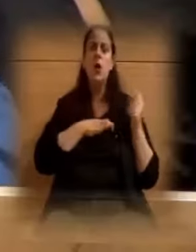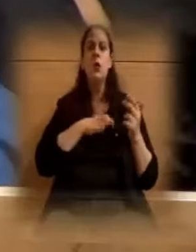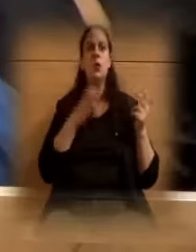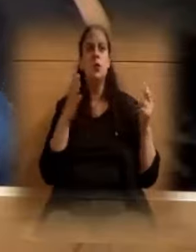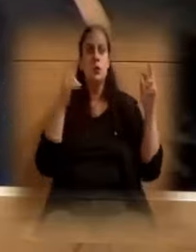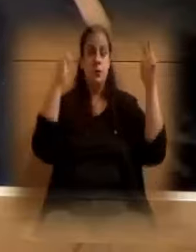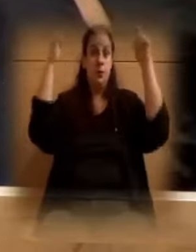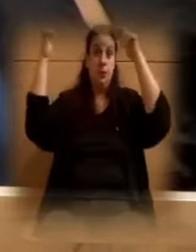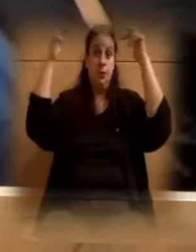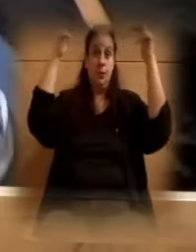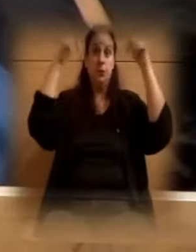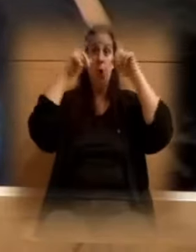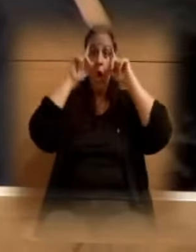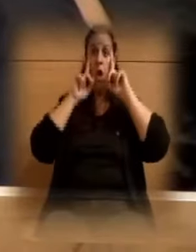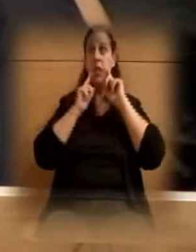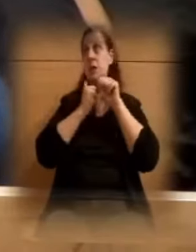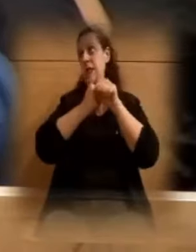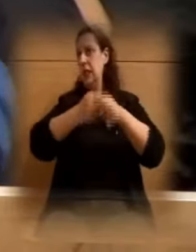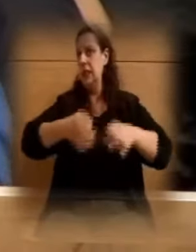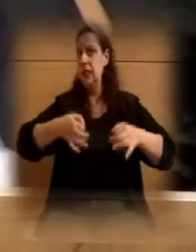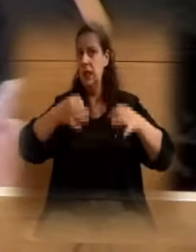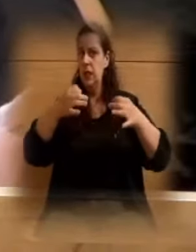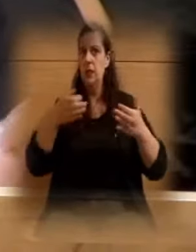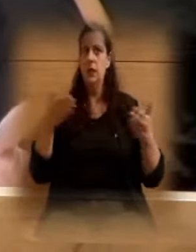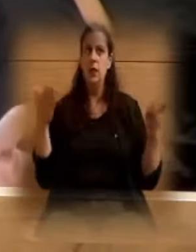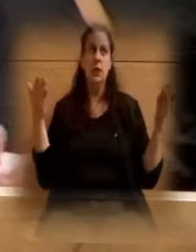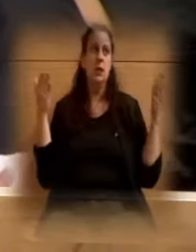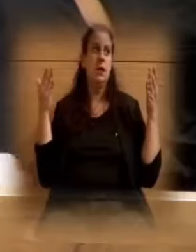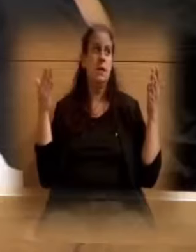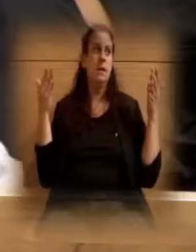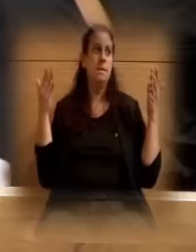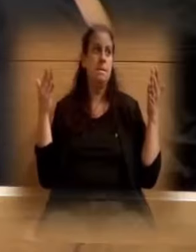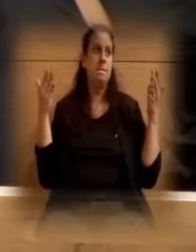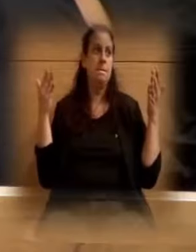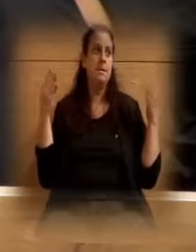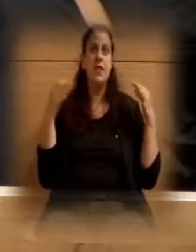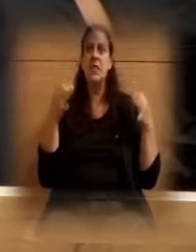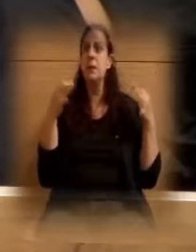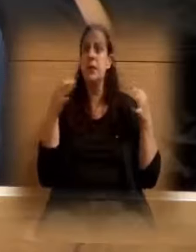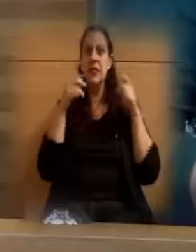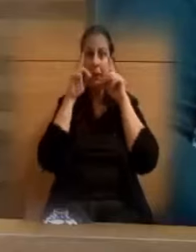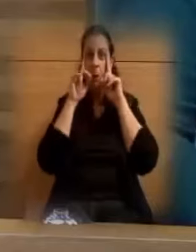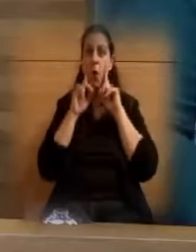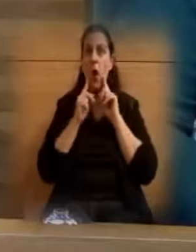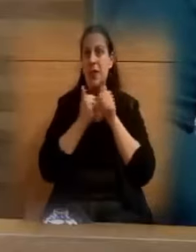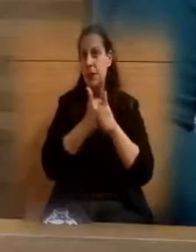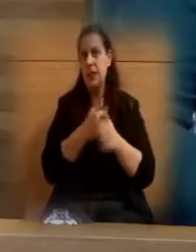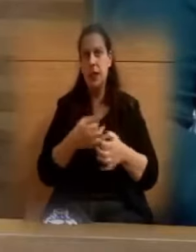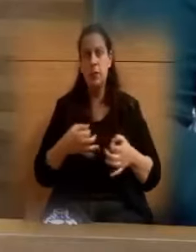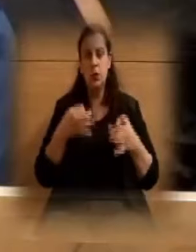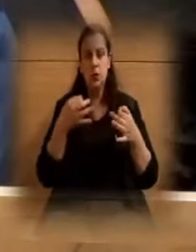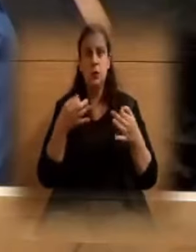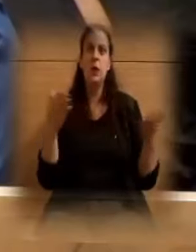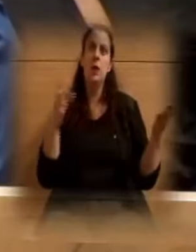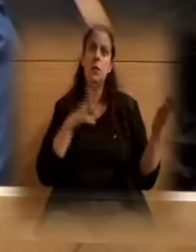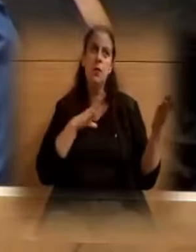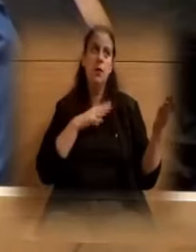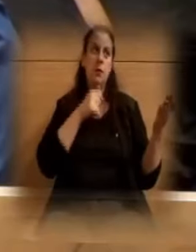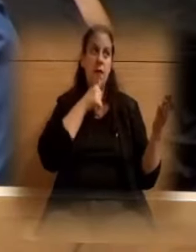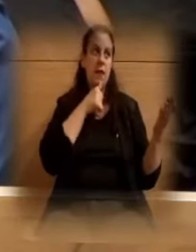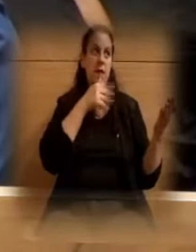que sí hombre Sí por eso le digo que usted le sabe mal por